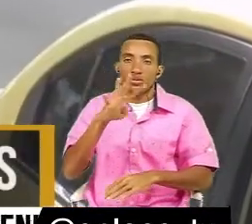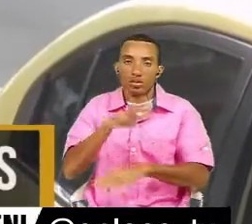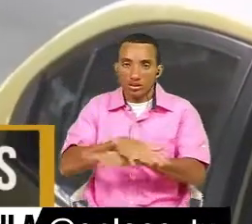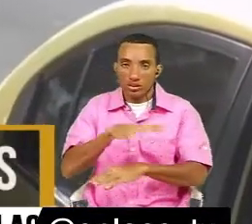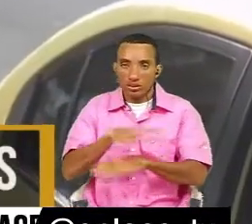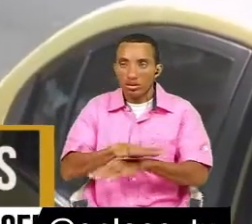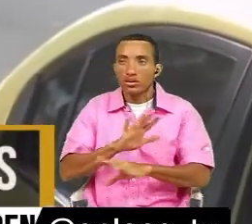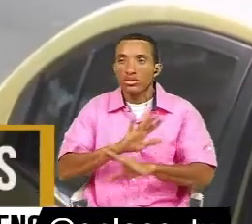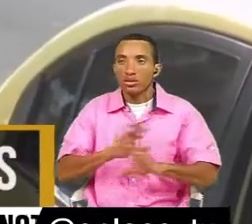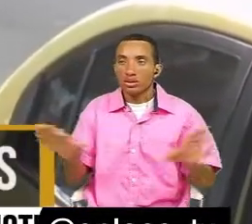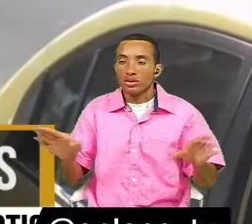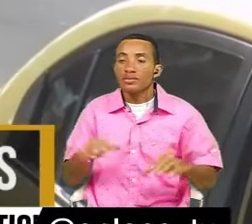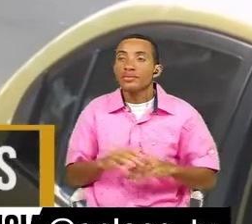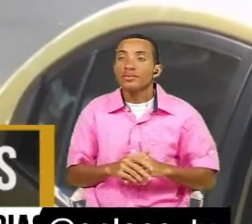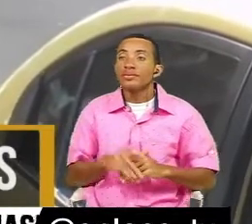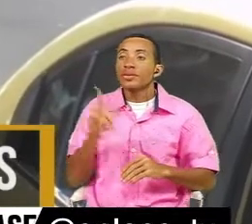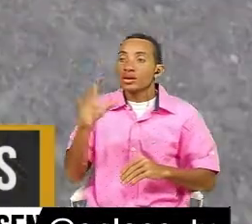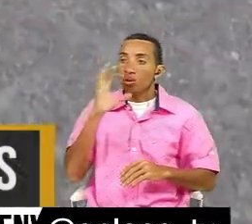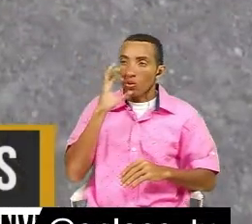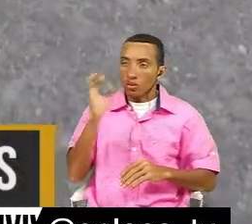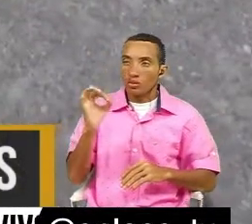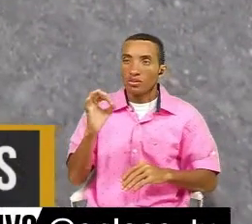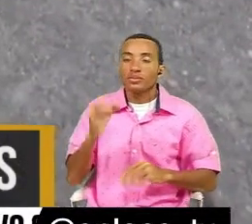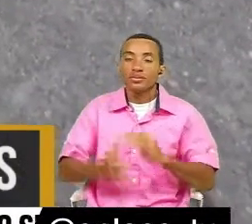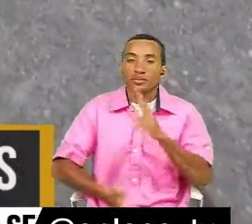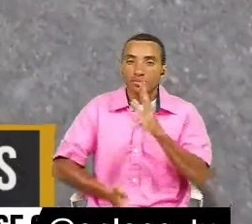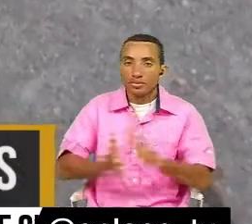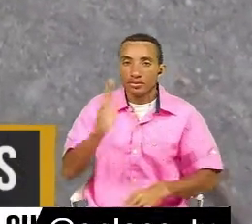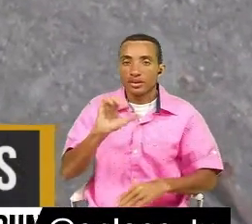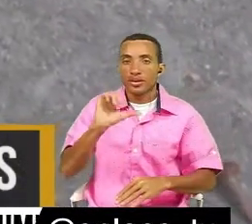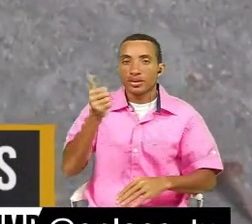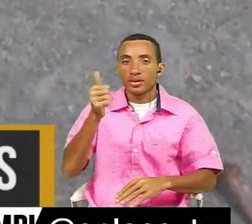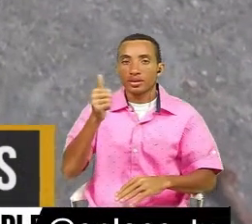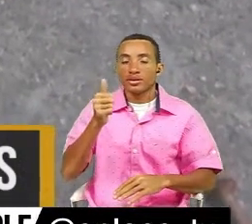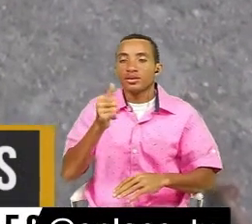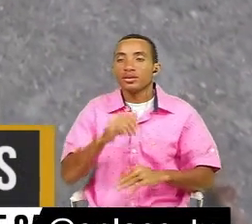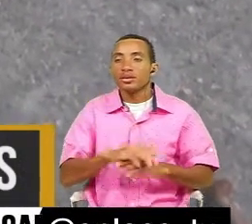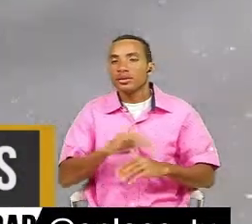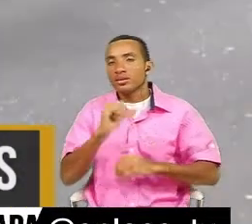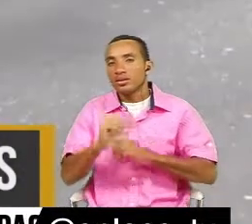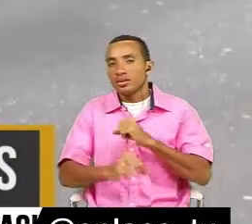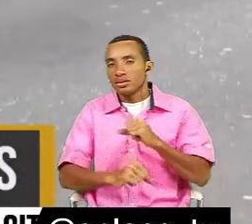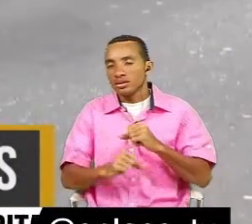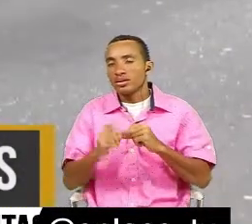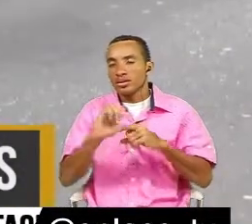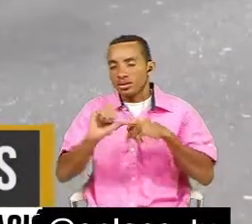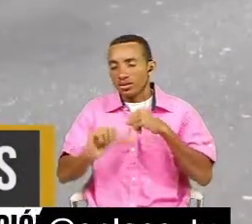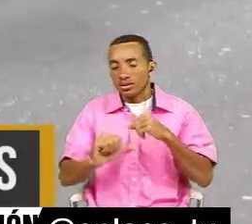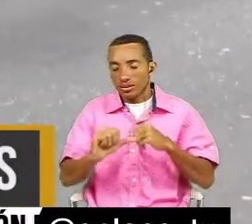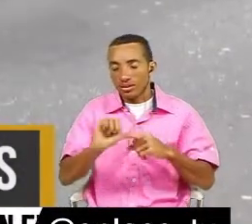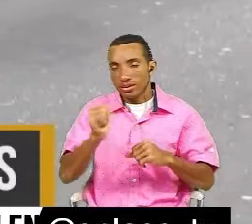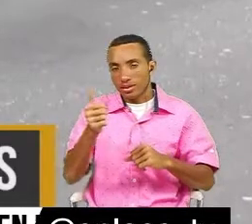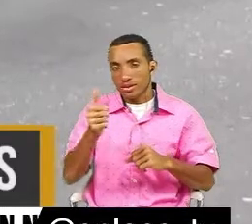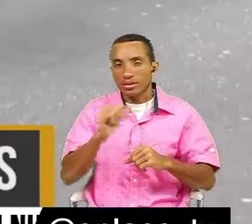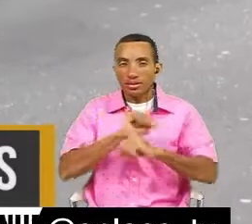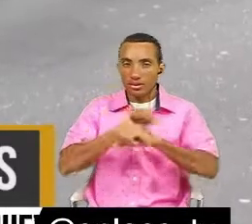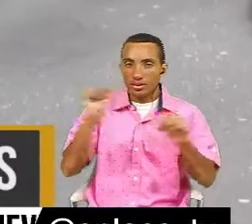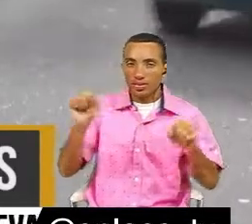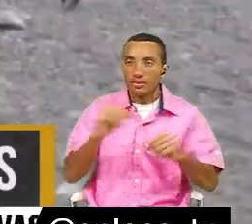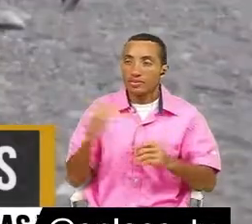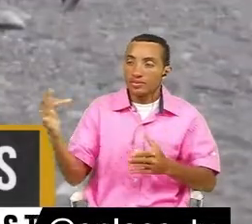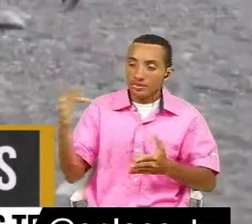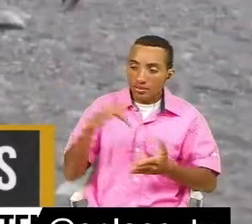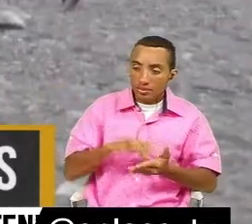del parasol. Ese tipo sale a trabajar a las 10 de la mañana, vio amaneció esa bahía llena de tachuela, entonces ¿cómo lo van a inculpar a una persona que ni siquiera ha venido por aquí en el día